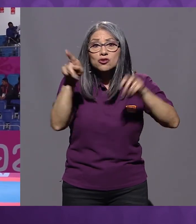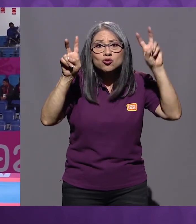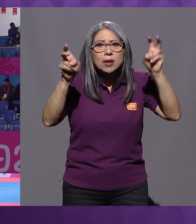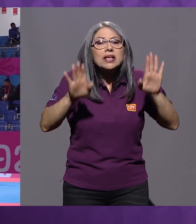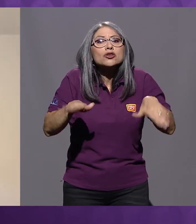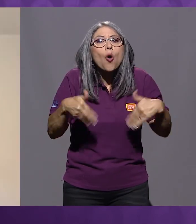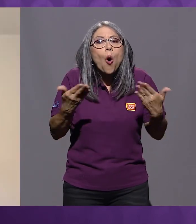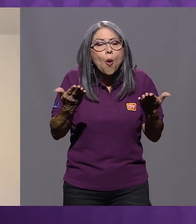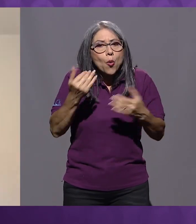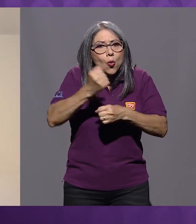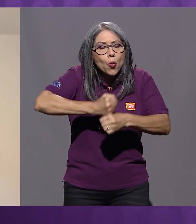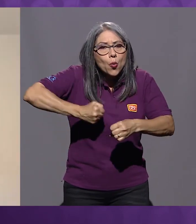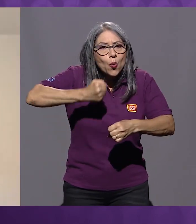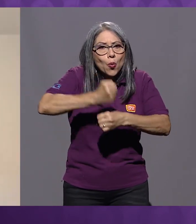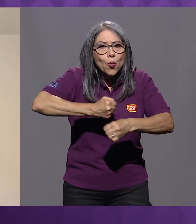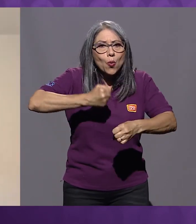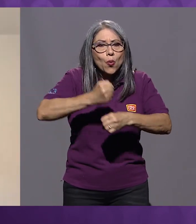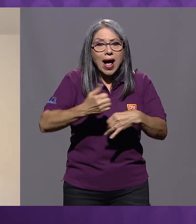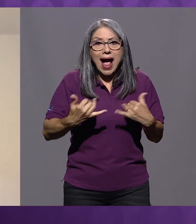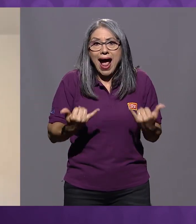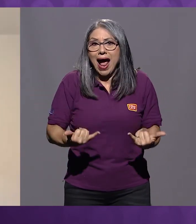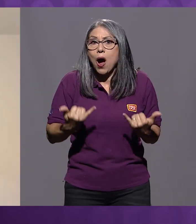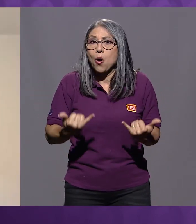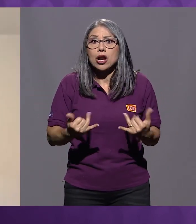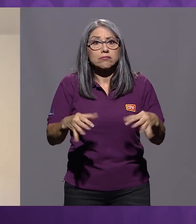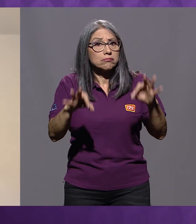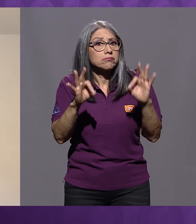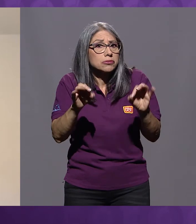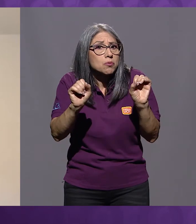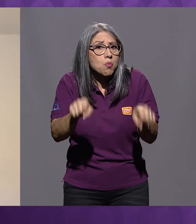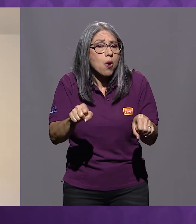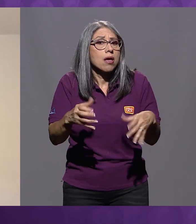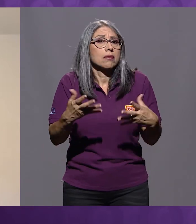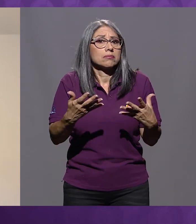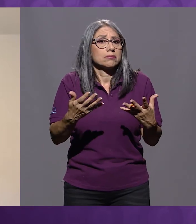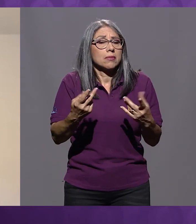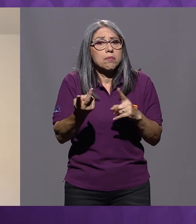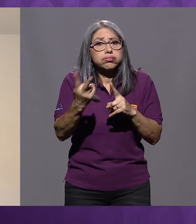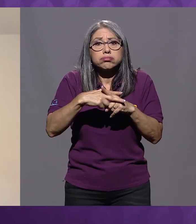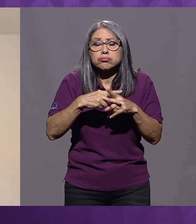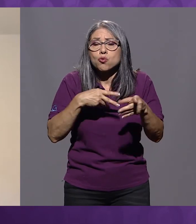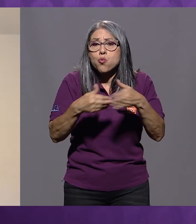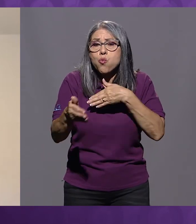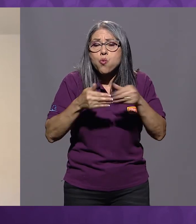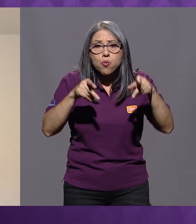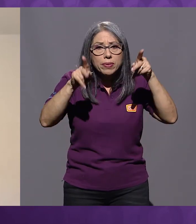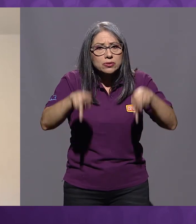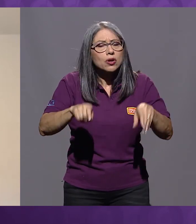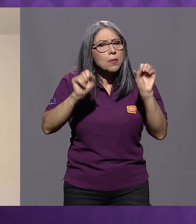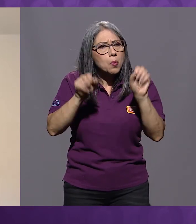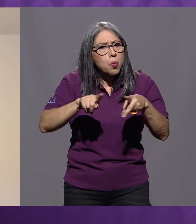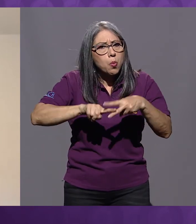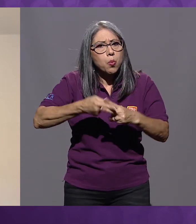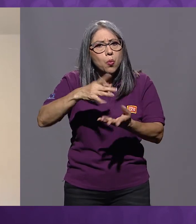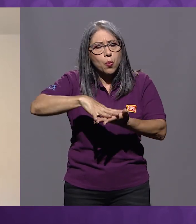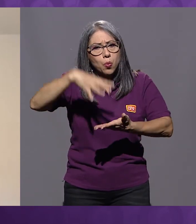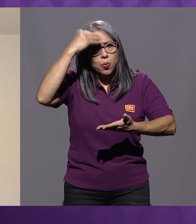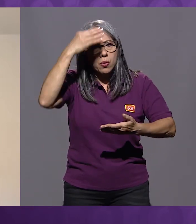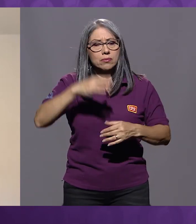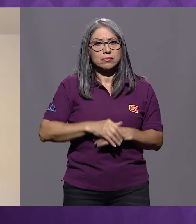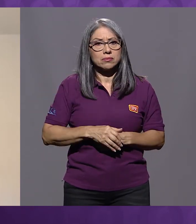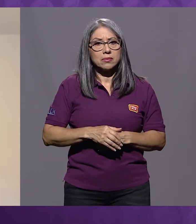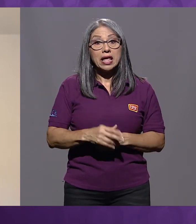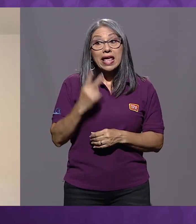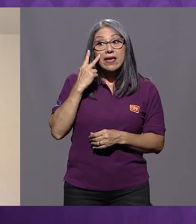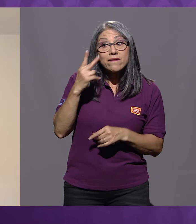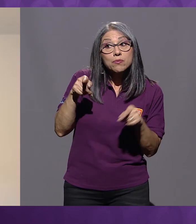hoy en día de una manera bastante asequible, ¿no?, a cualquier persona, donde se puede empezar a aprender sobre esto y